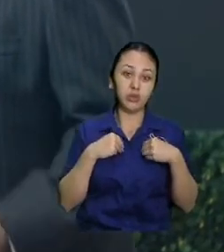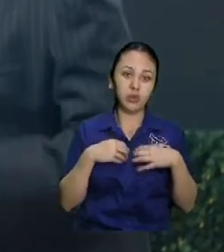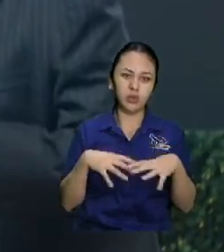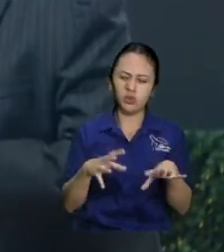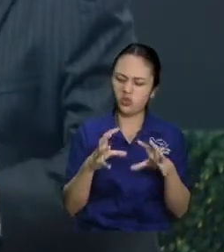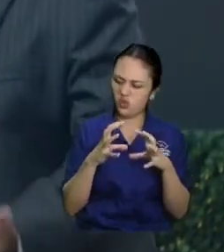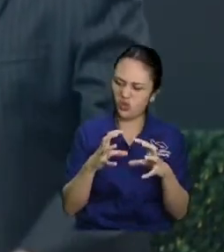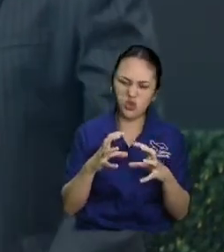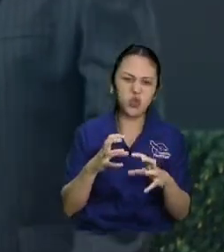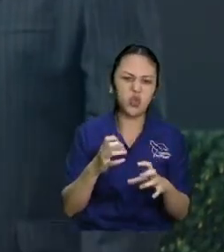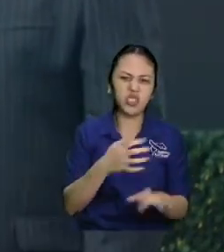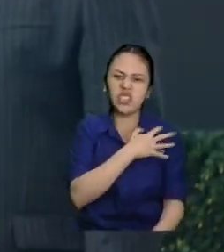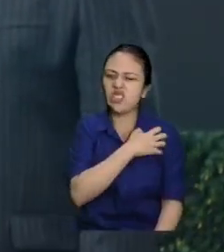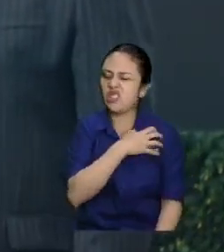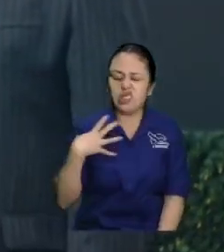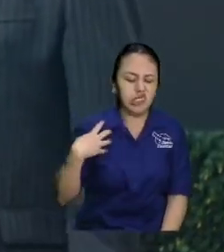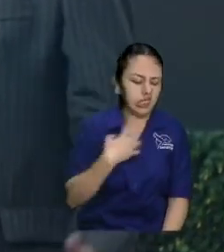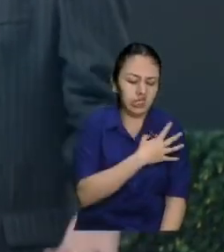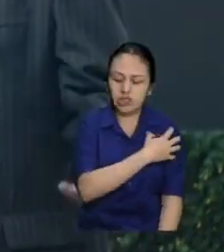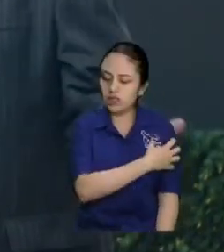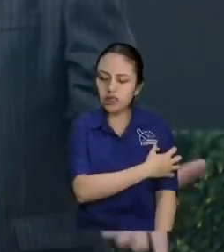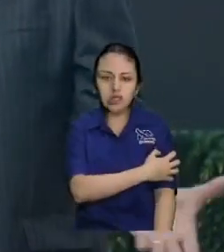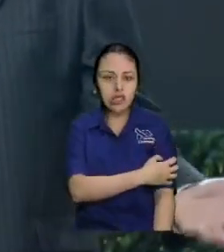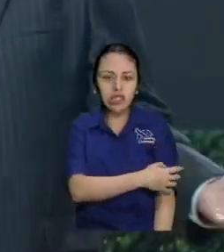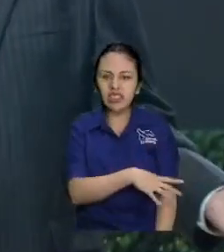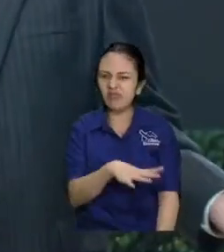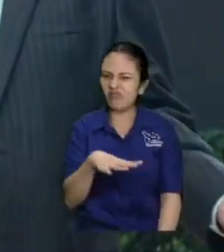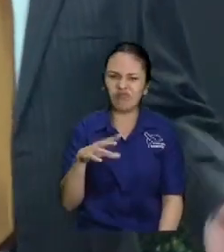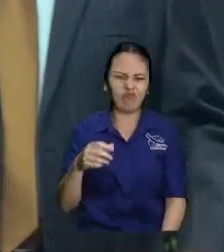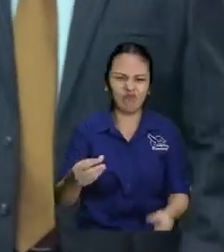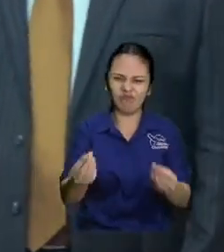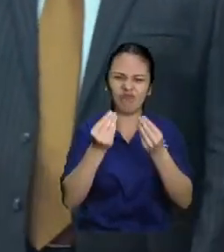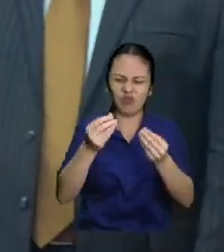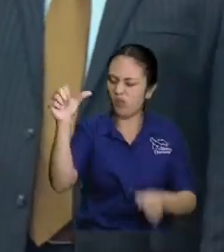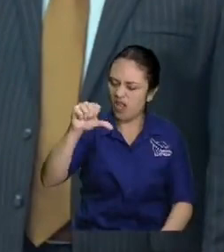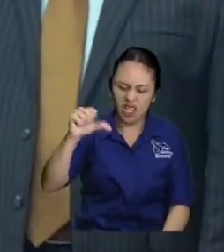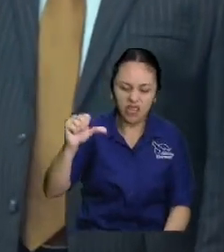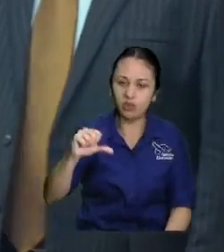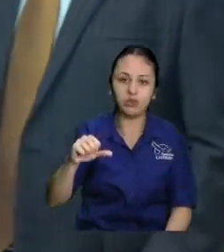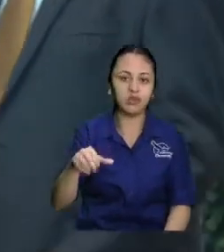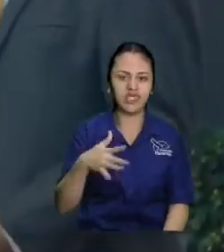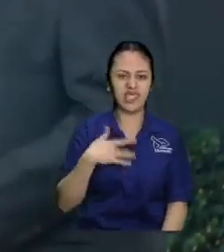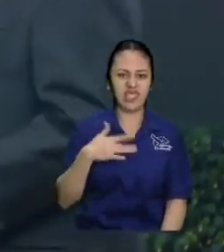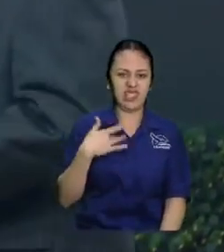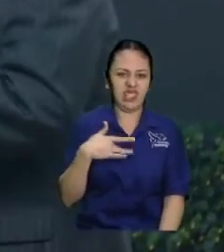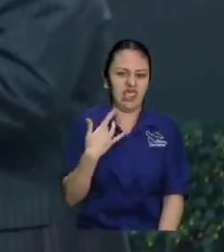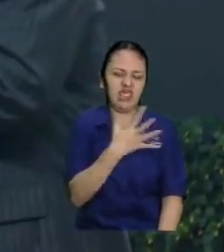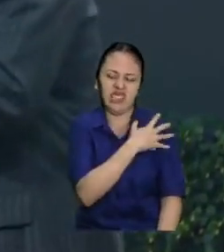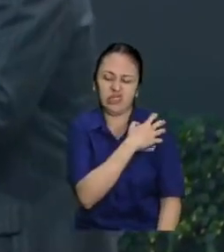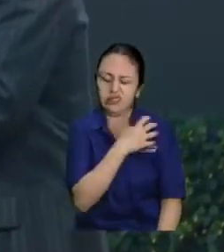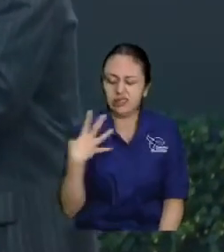Y no se puede. Es espantoso, es horrible. Entonces,